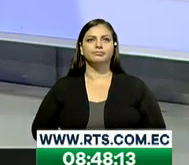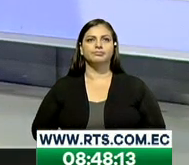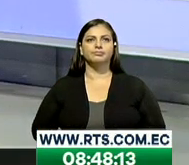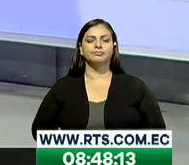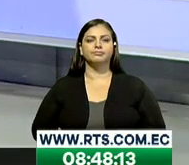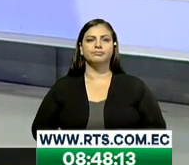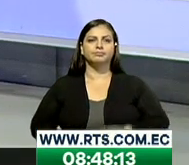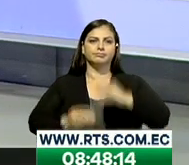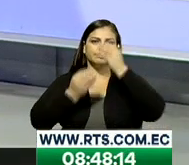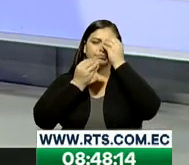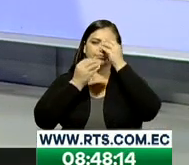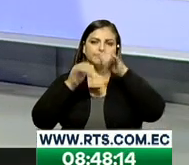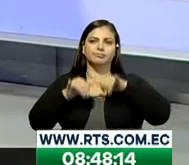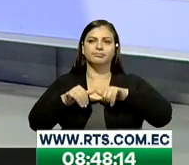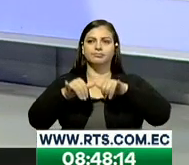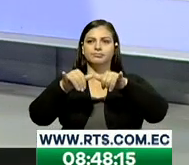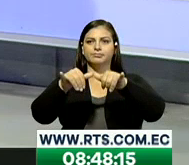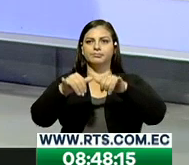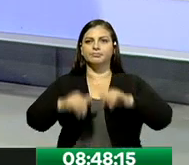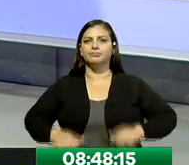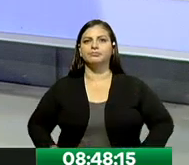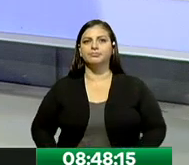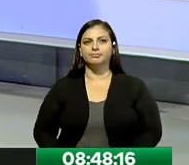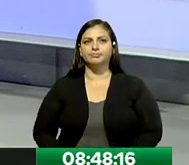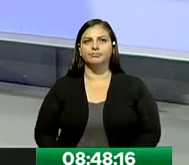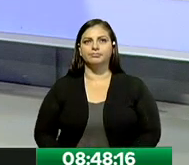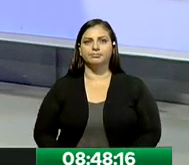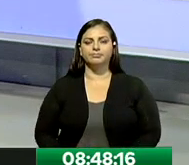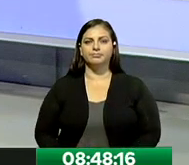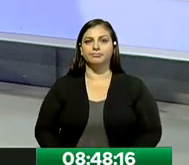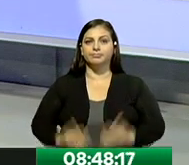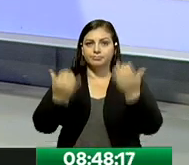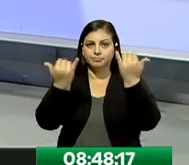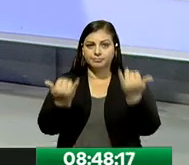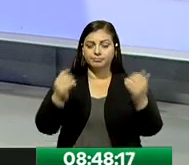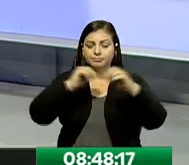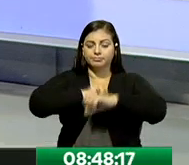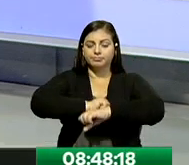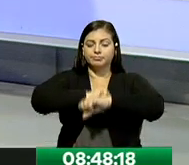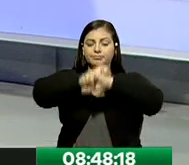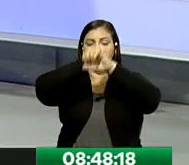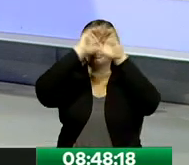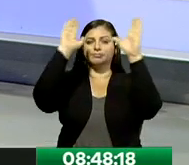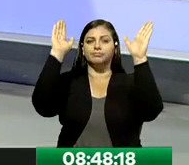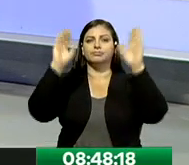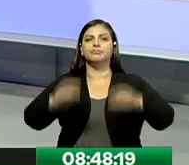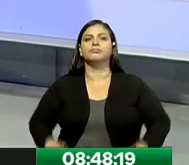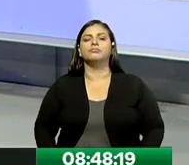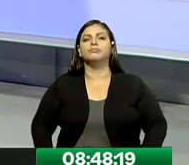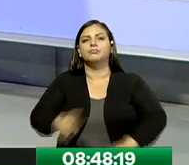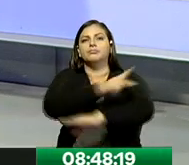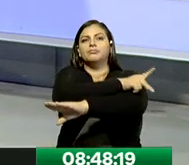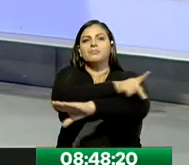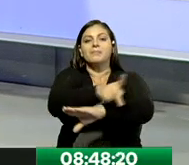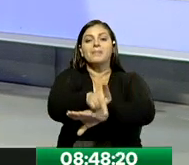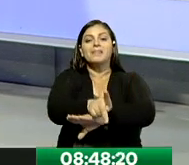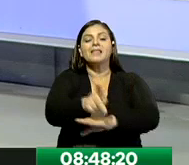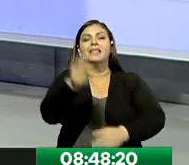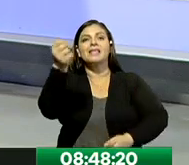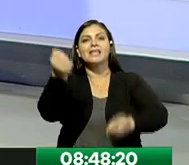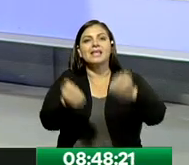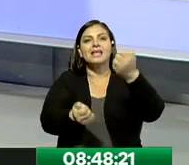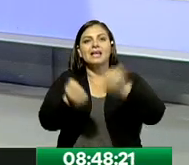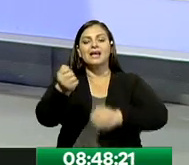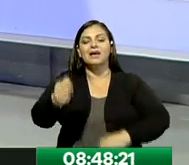Continuamos con la información desde estudio hasta retomar la señal. Esta madrugada un auto se incendió en la vía perimetral diagonal al